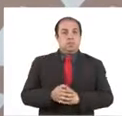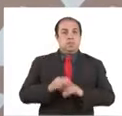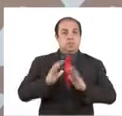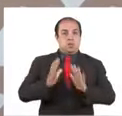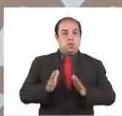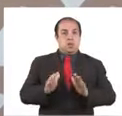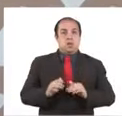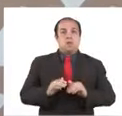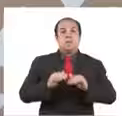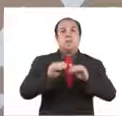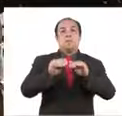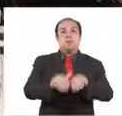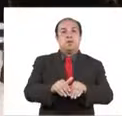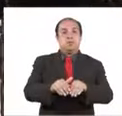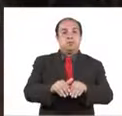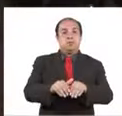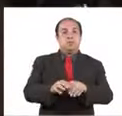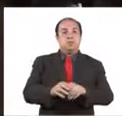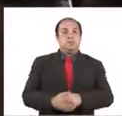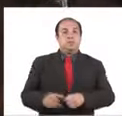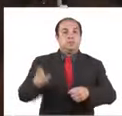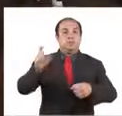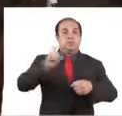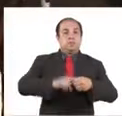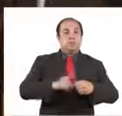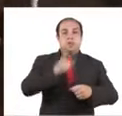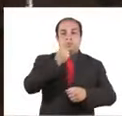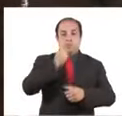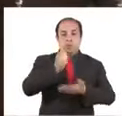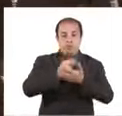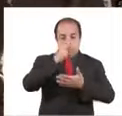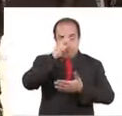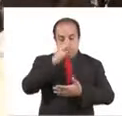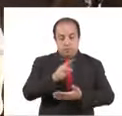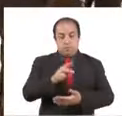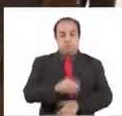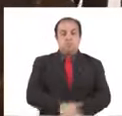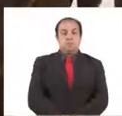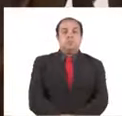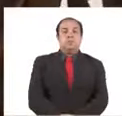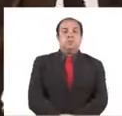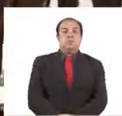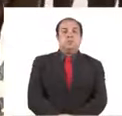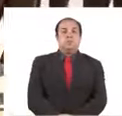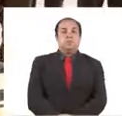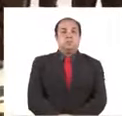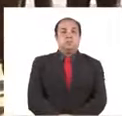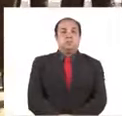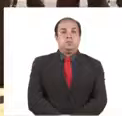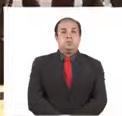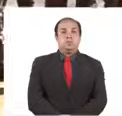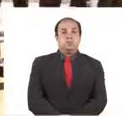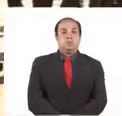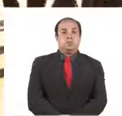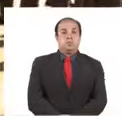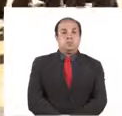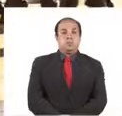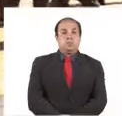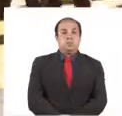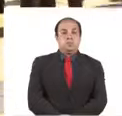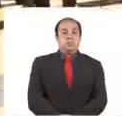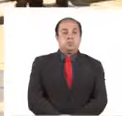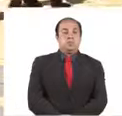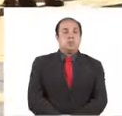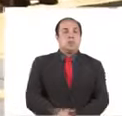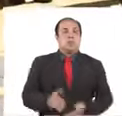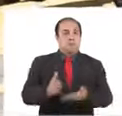inscribiéndose, siendo parte de la Policía de la Ciudad de México. Pero además de felicitarlos a ustedes, quiero